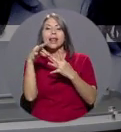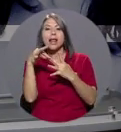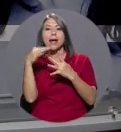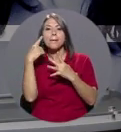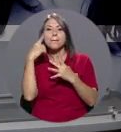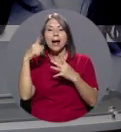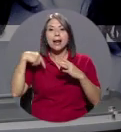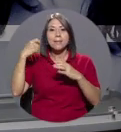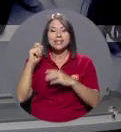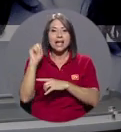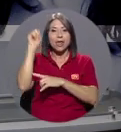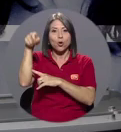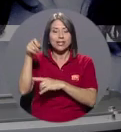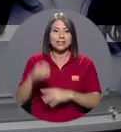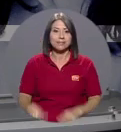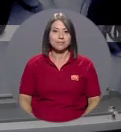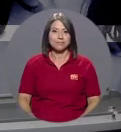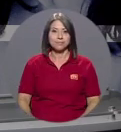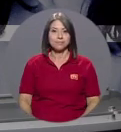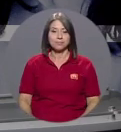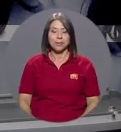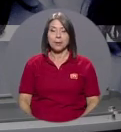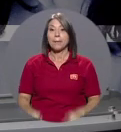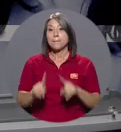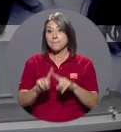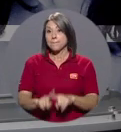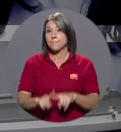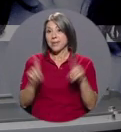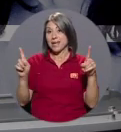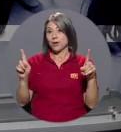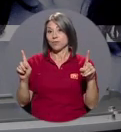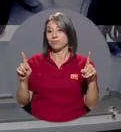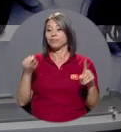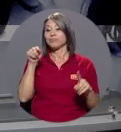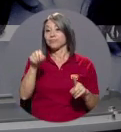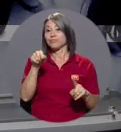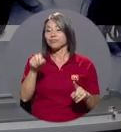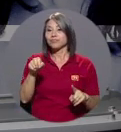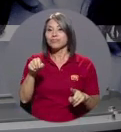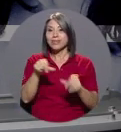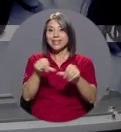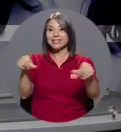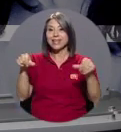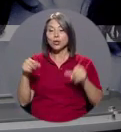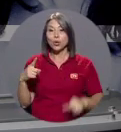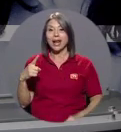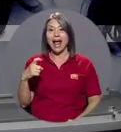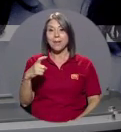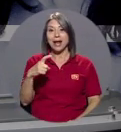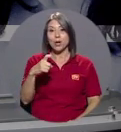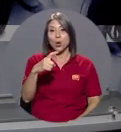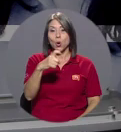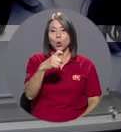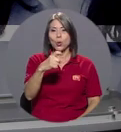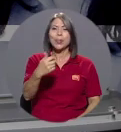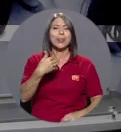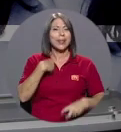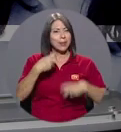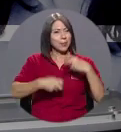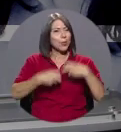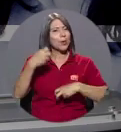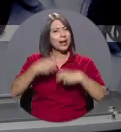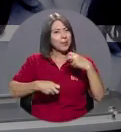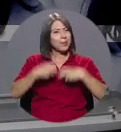alternativas para los pescadores, ¿verdad? Pero el sector camarón por sí mismo tiene problemas